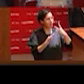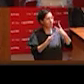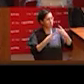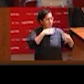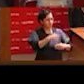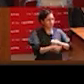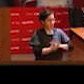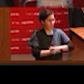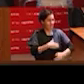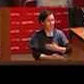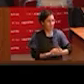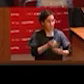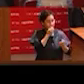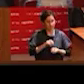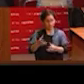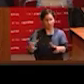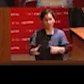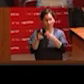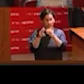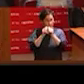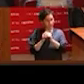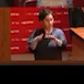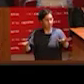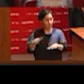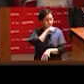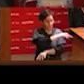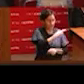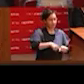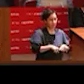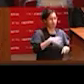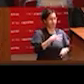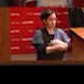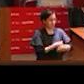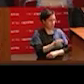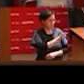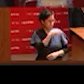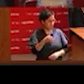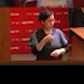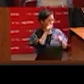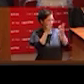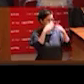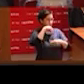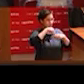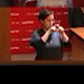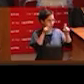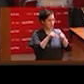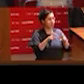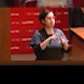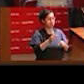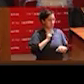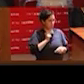también a la sociedad en general que eso es viable que eso es posible desde el punto de vista empresarial que es rentable y no